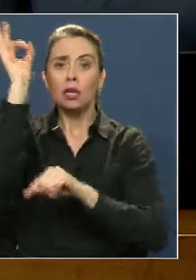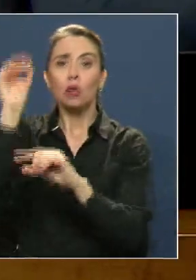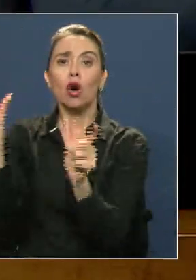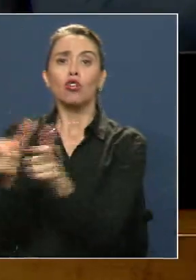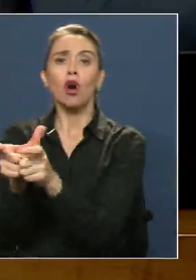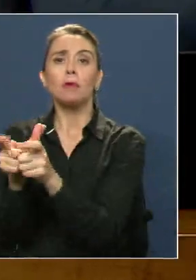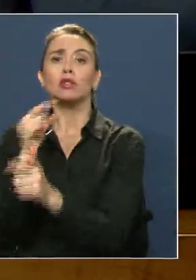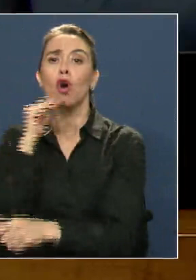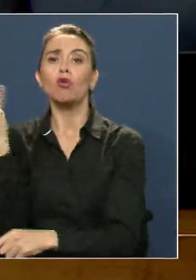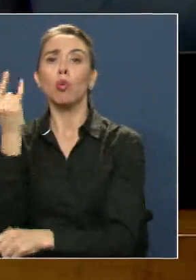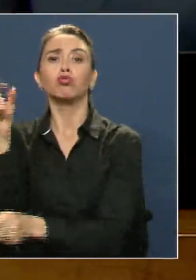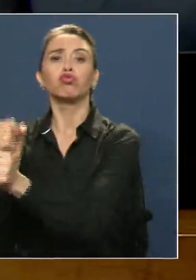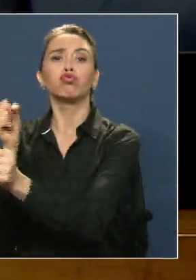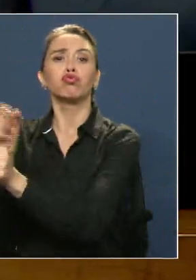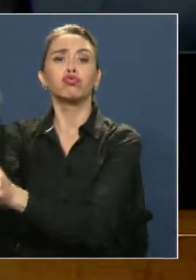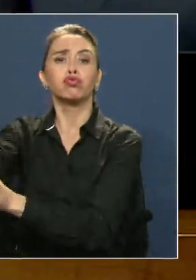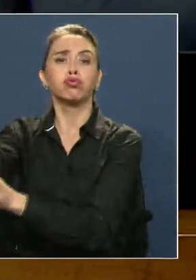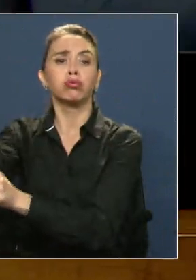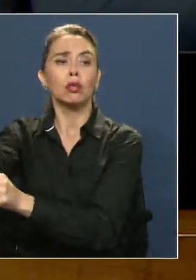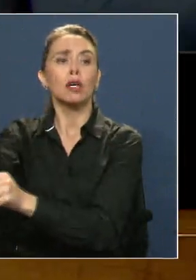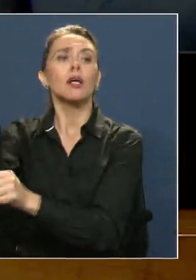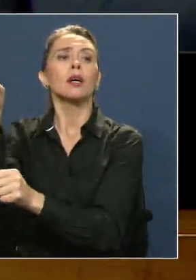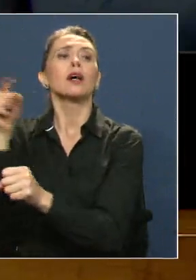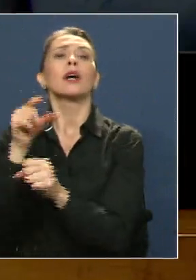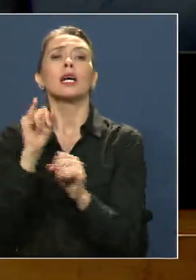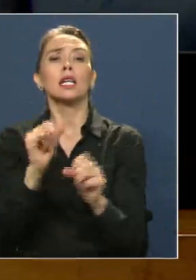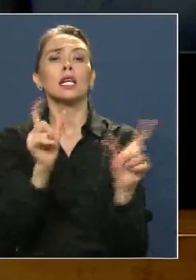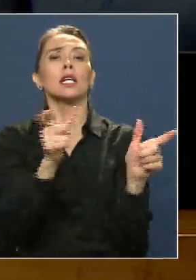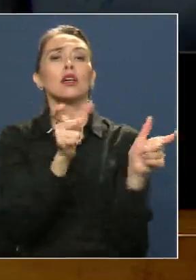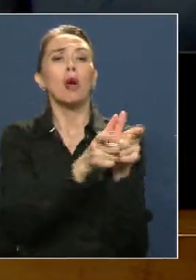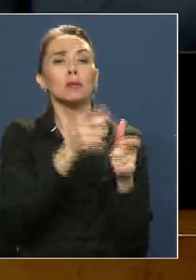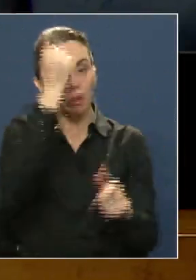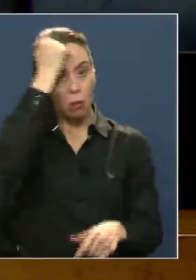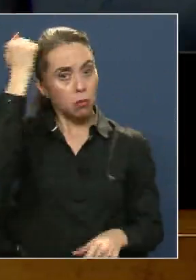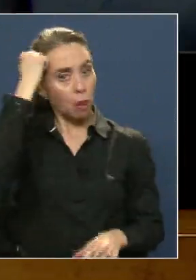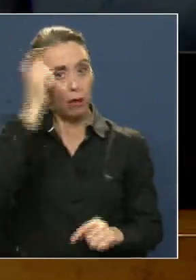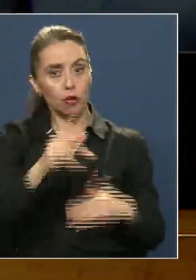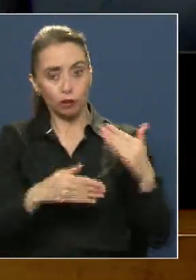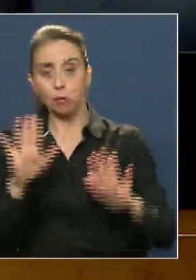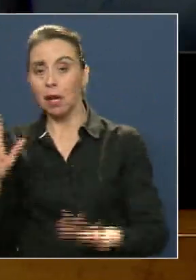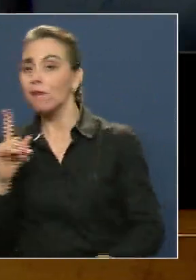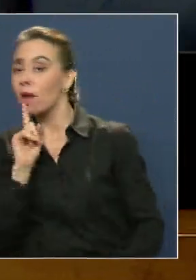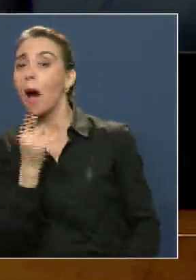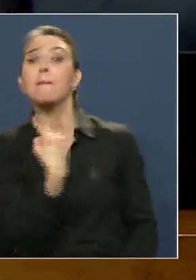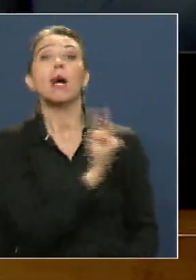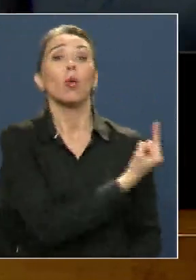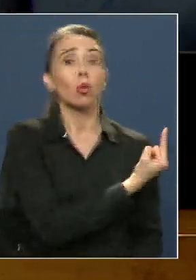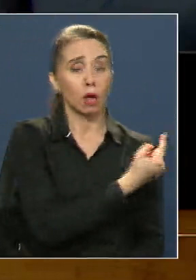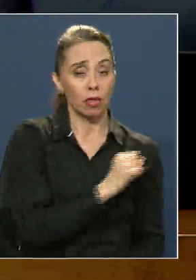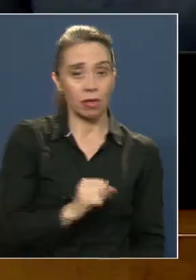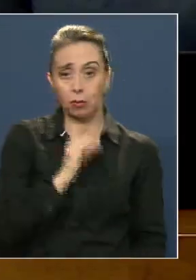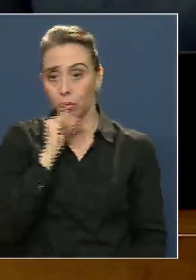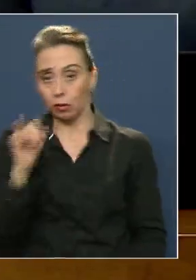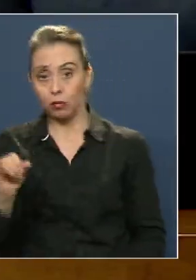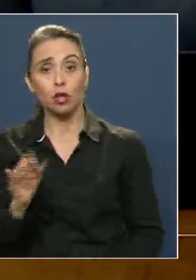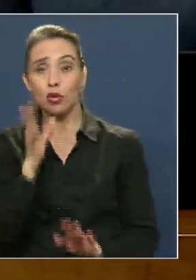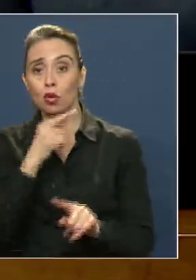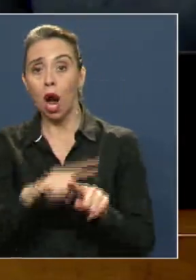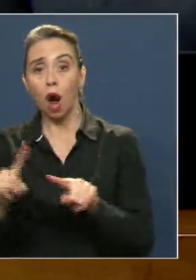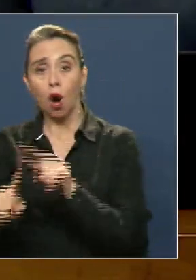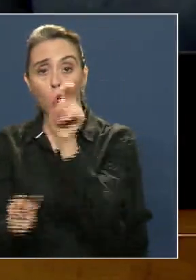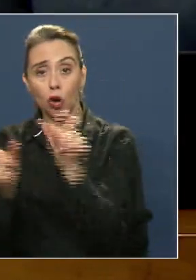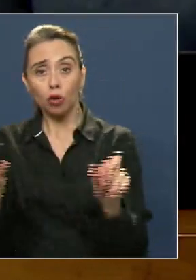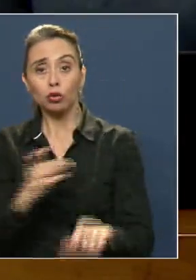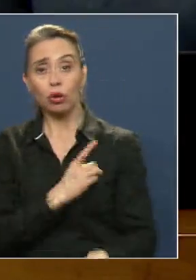tampoco hay, presidente. Lo vamos a averiguar. Gracias, presidente. Estimado colega. Muy bien. No habiendo más puntos